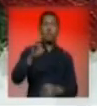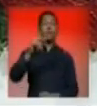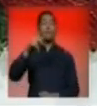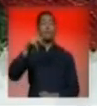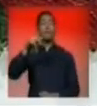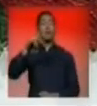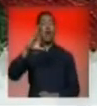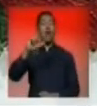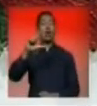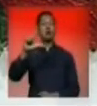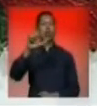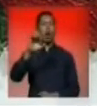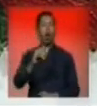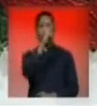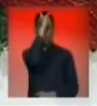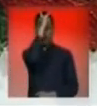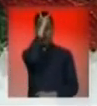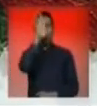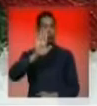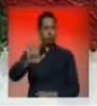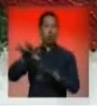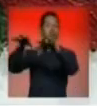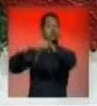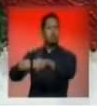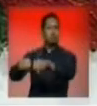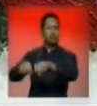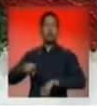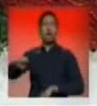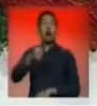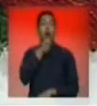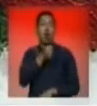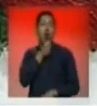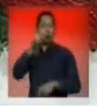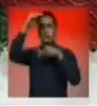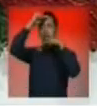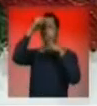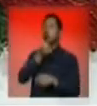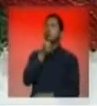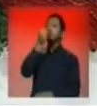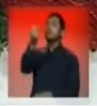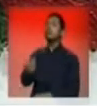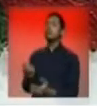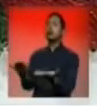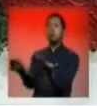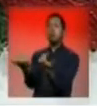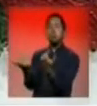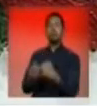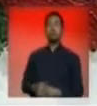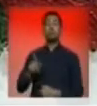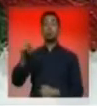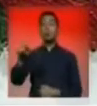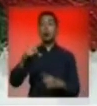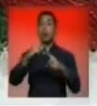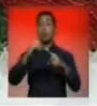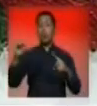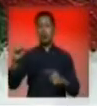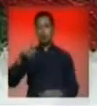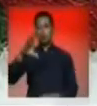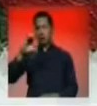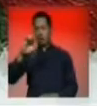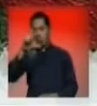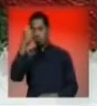fue abordado por una periodista de un canal de televisión local. Pareja, quien según el ministro del Interior es primo de Carlos Pareja Giannuzzelli,